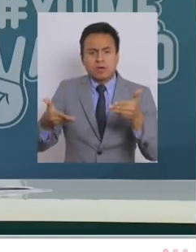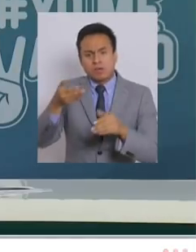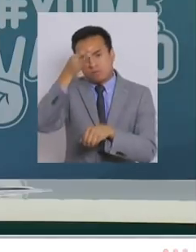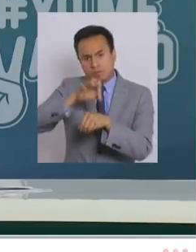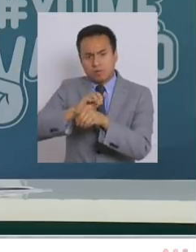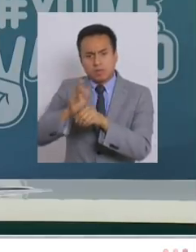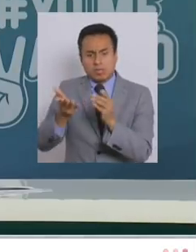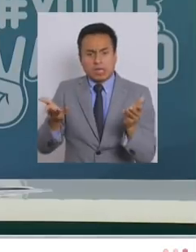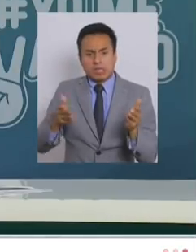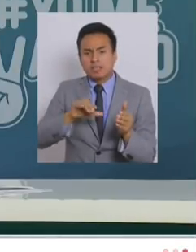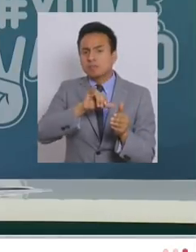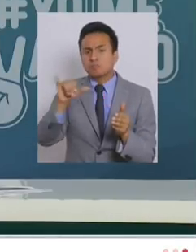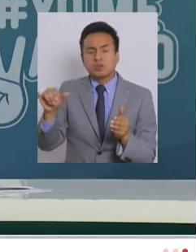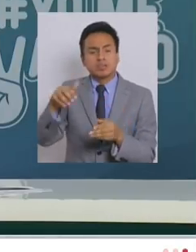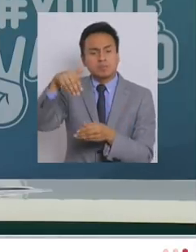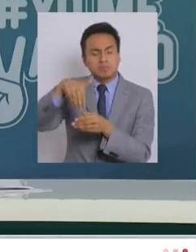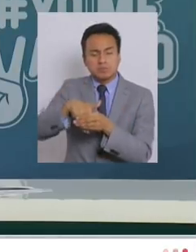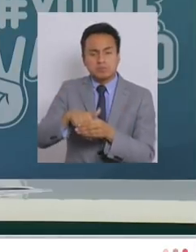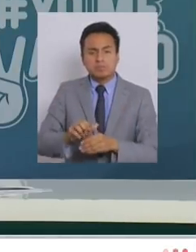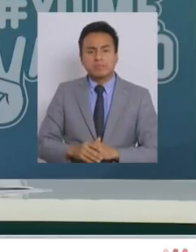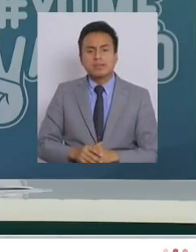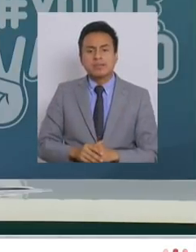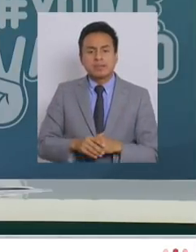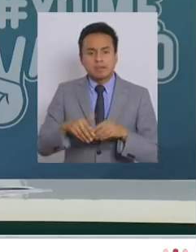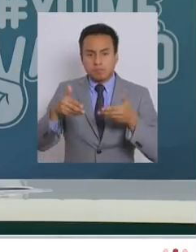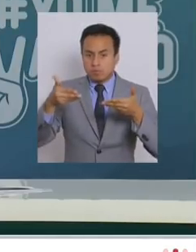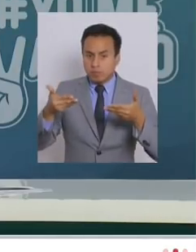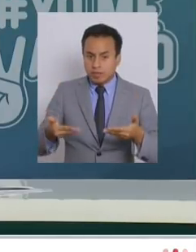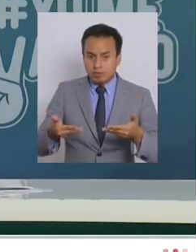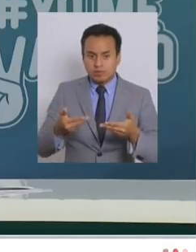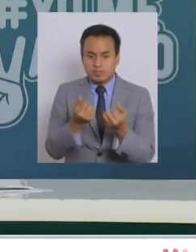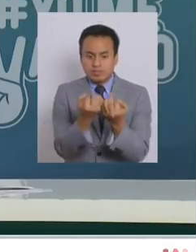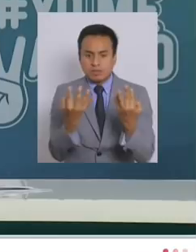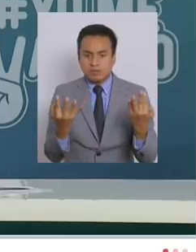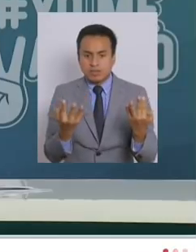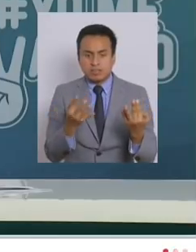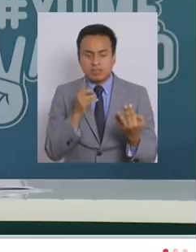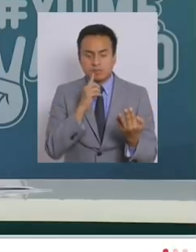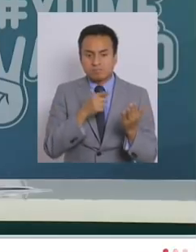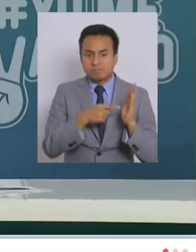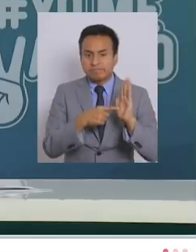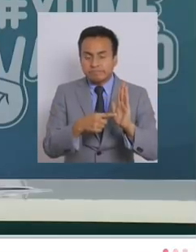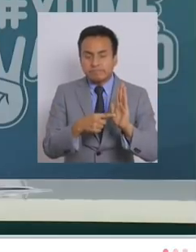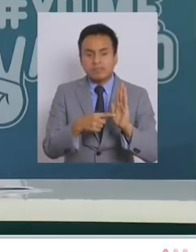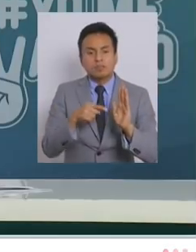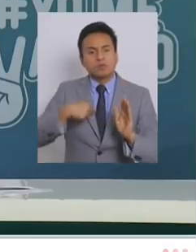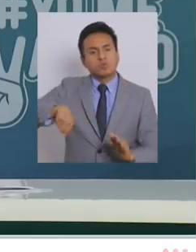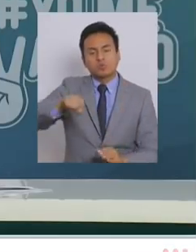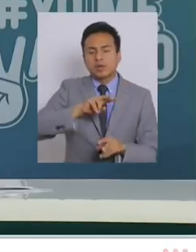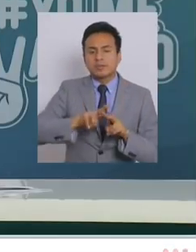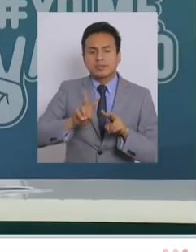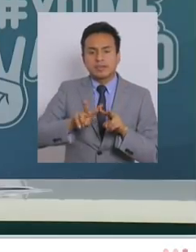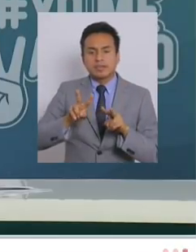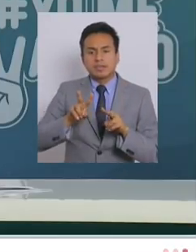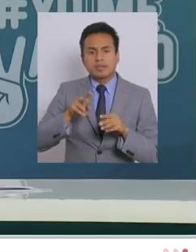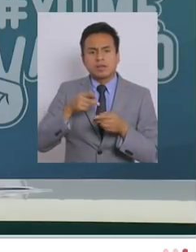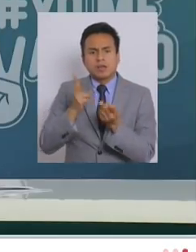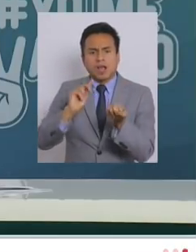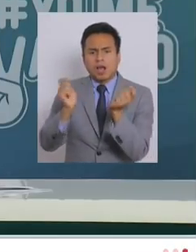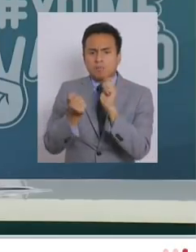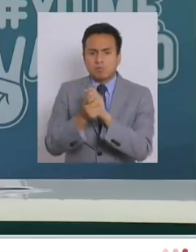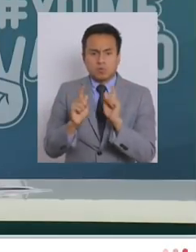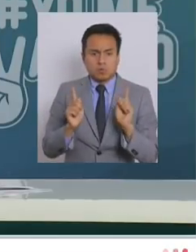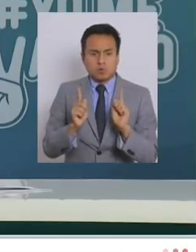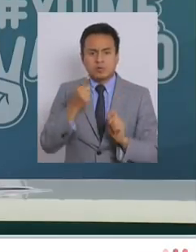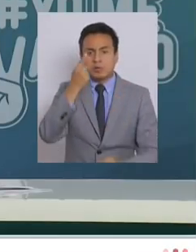casos después del plebiscito por lo tanto por el momento con las cifras que tenemos no haremos ni haríamos ningún cambio